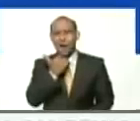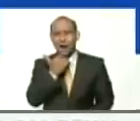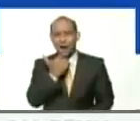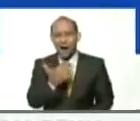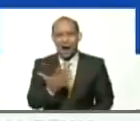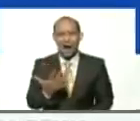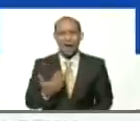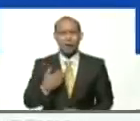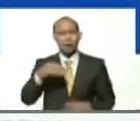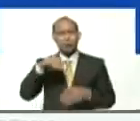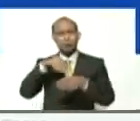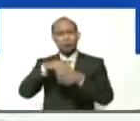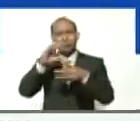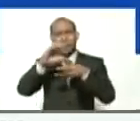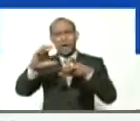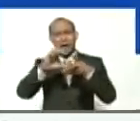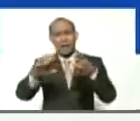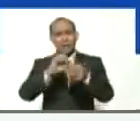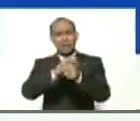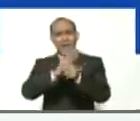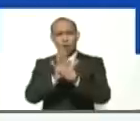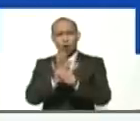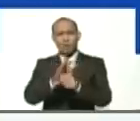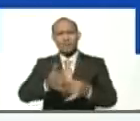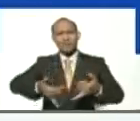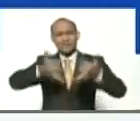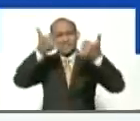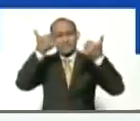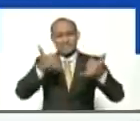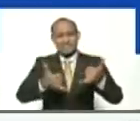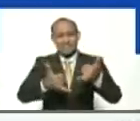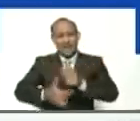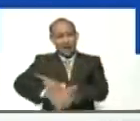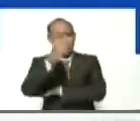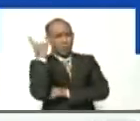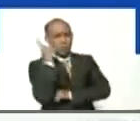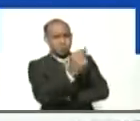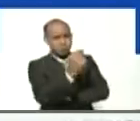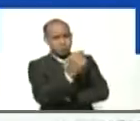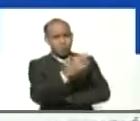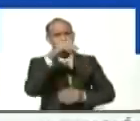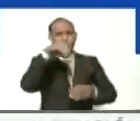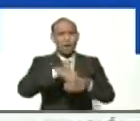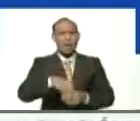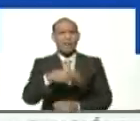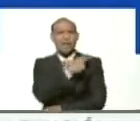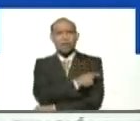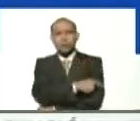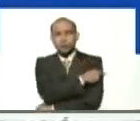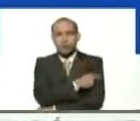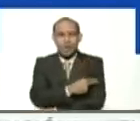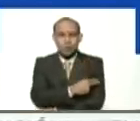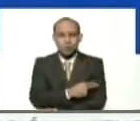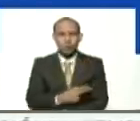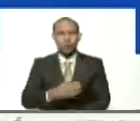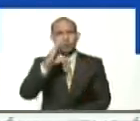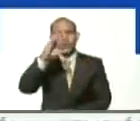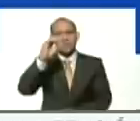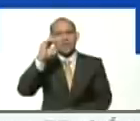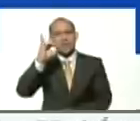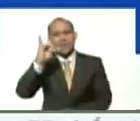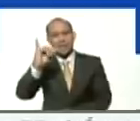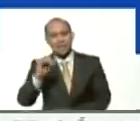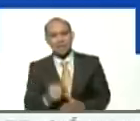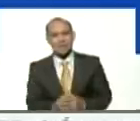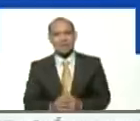de kobe 19 inmediatamente recurramos a los centros de salud a los cdi a los